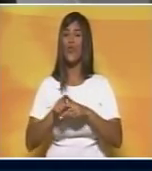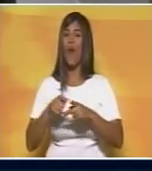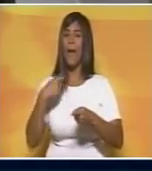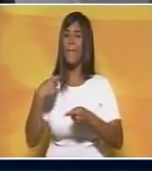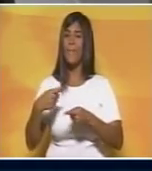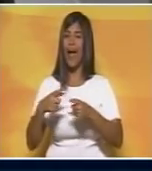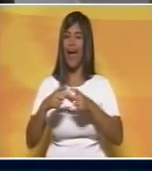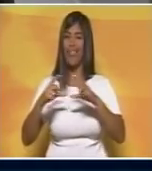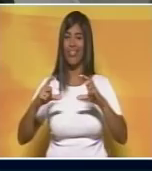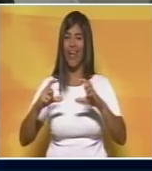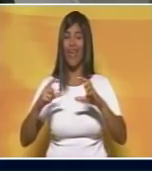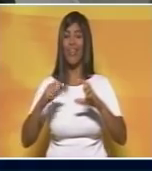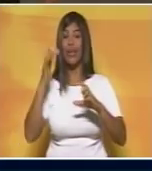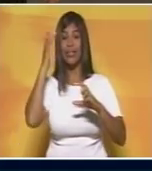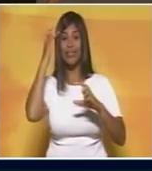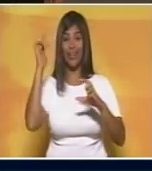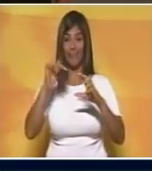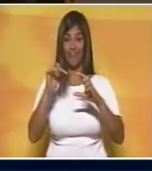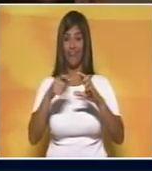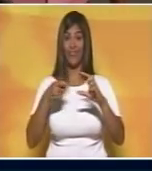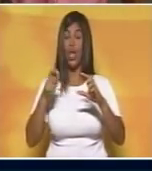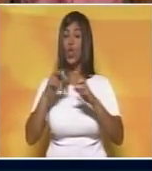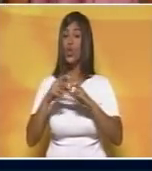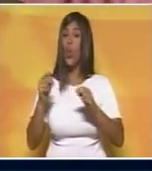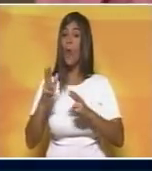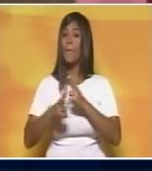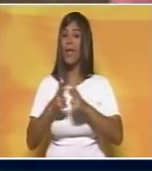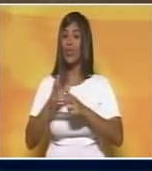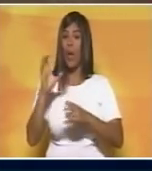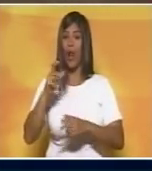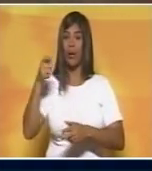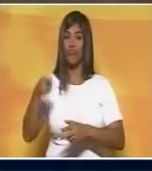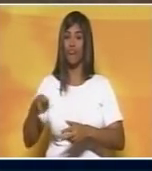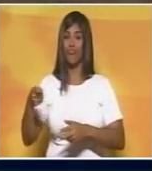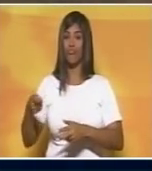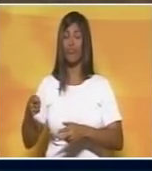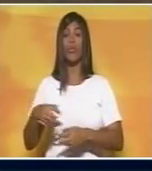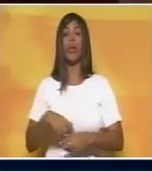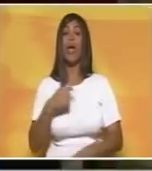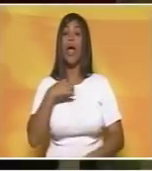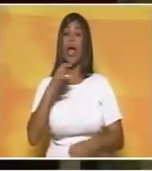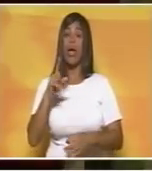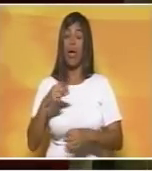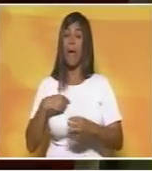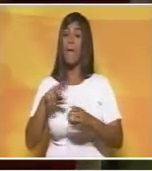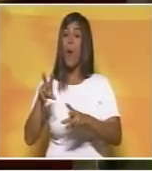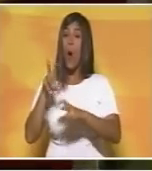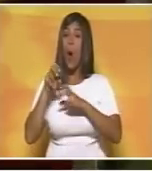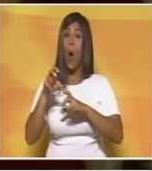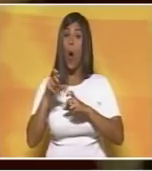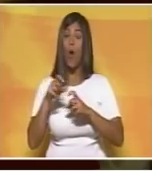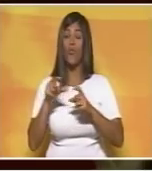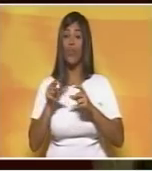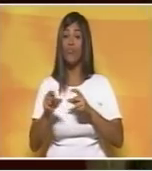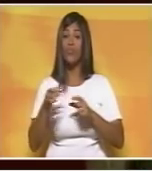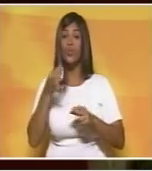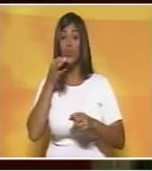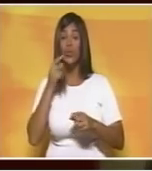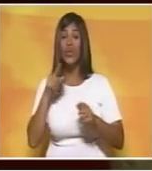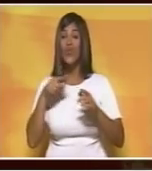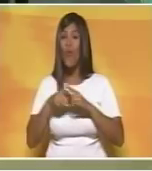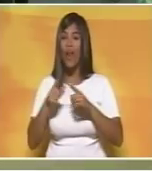recargas de las tarjetas inteligentes en todas las estaciones del Metro de Caracas. Sin embargo, lo que va a ser el cobro, la validación por